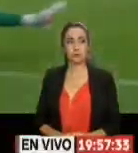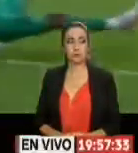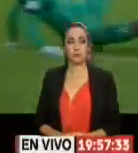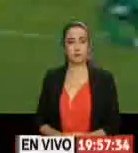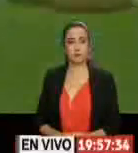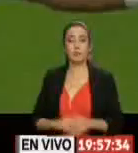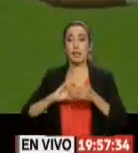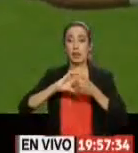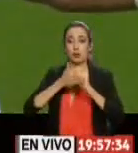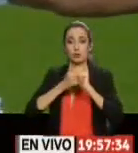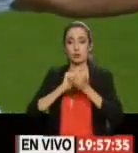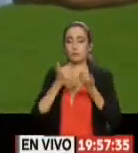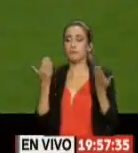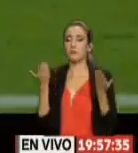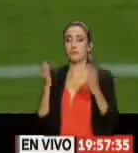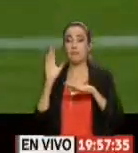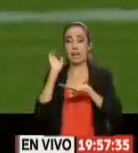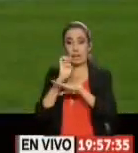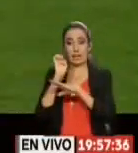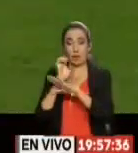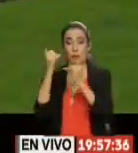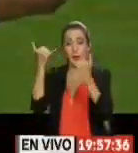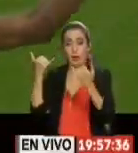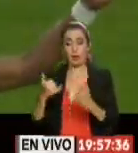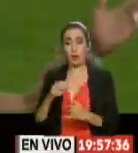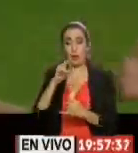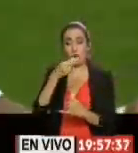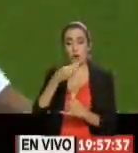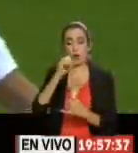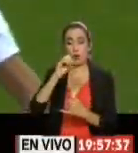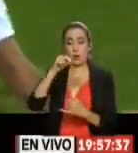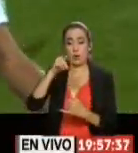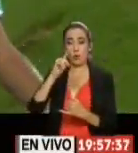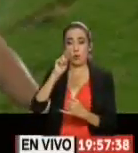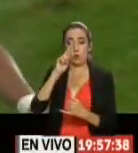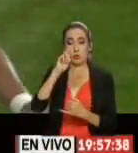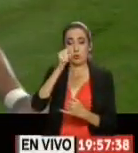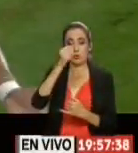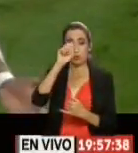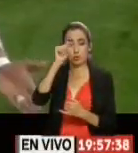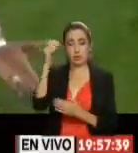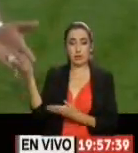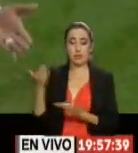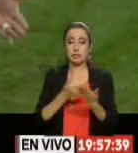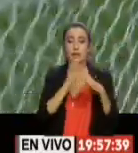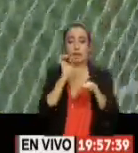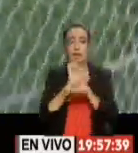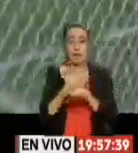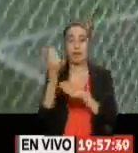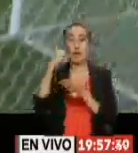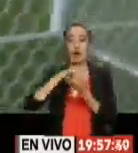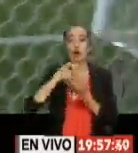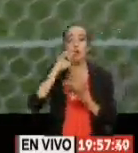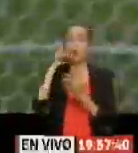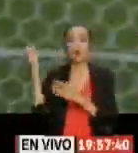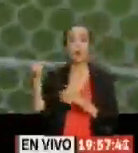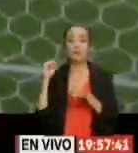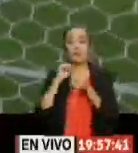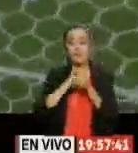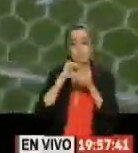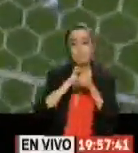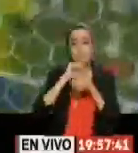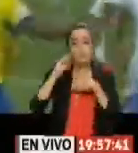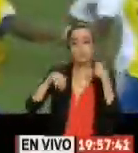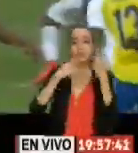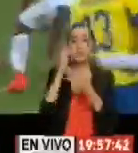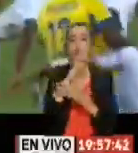En la información deportiva, Ecuador enfrenta a Honduras en New Jersey, Estados Unidos. La tricolor cumple su segundo partido de preparación en el